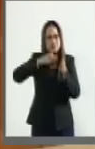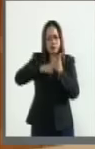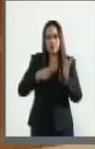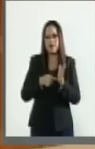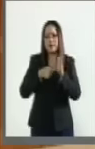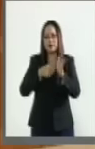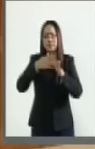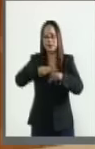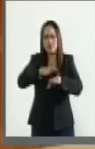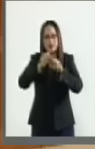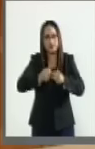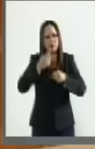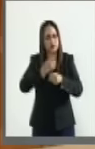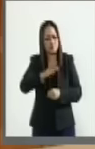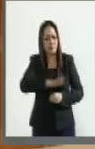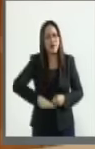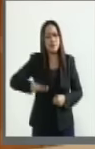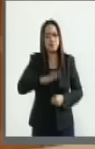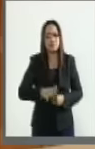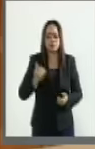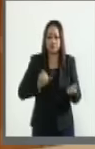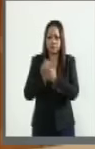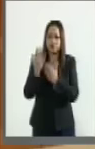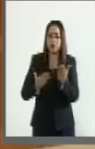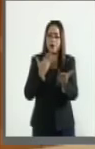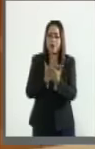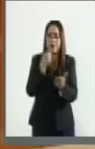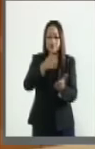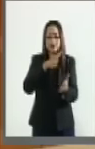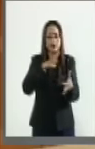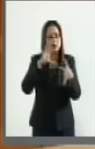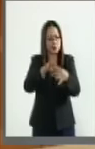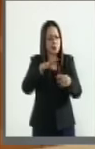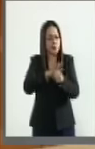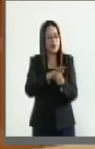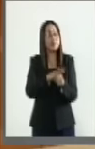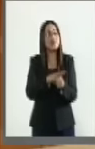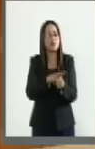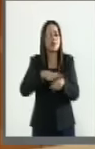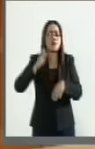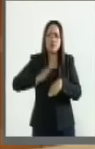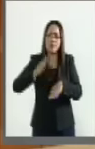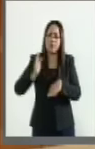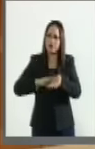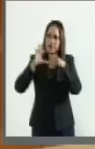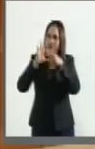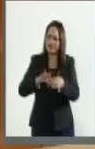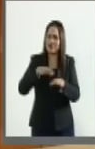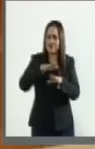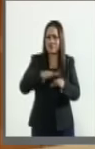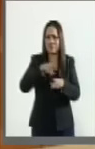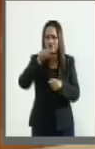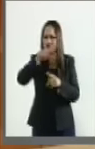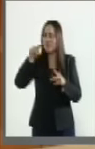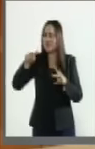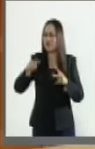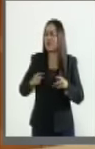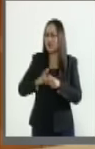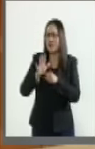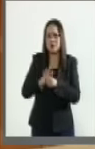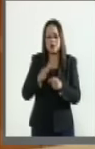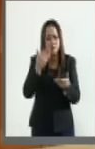pública. Para ello, el dictamen le propone una política criminal basada en el incremento de la punibilidad de las figuras penales que